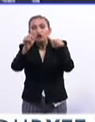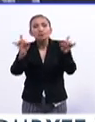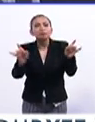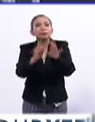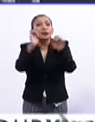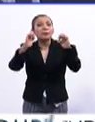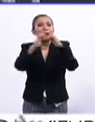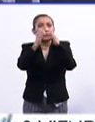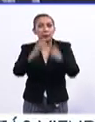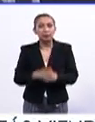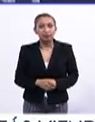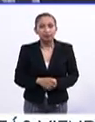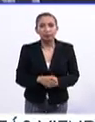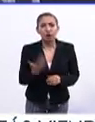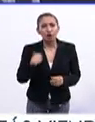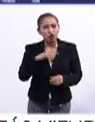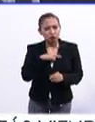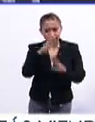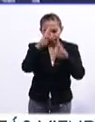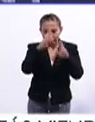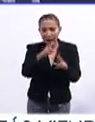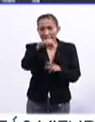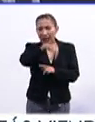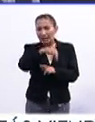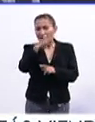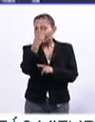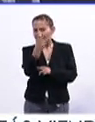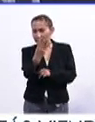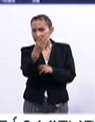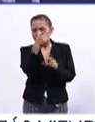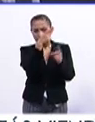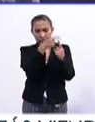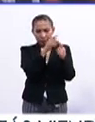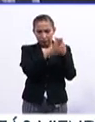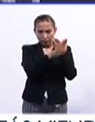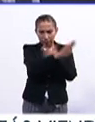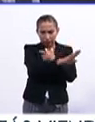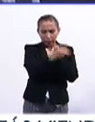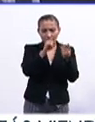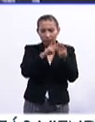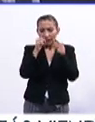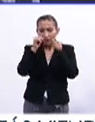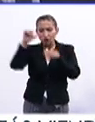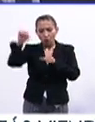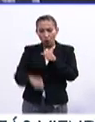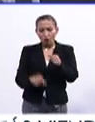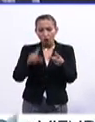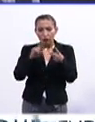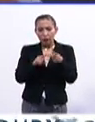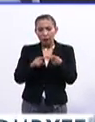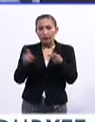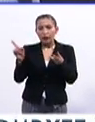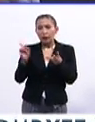una situación de emergencia nos apegamos al plan de la empresa en tres fases la prevención la atención inmediata